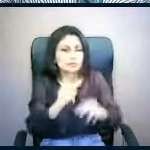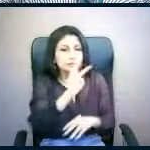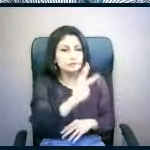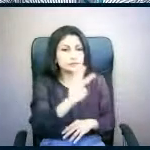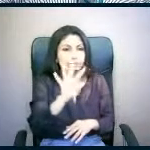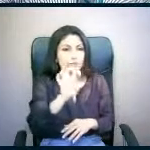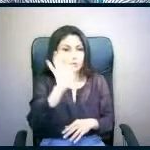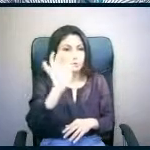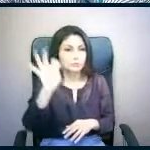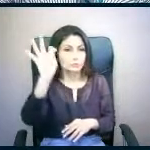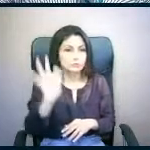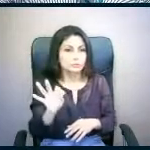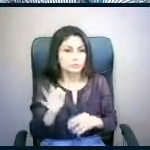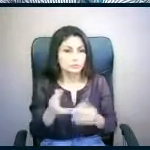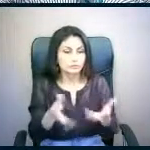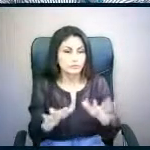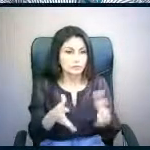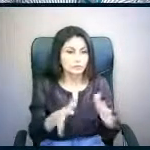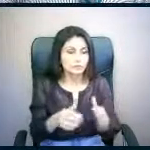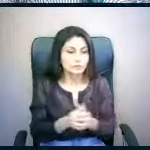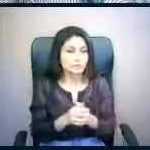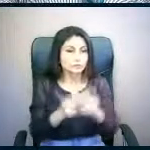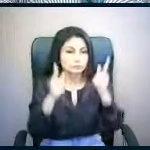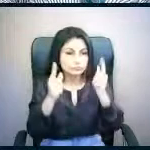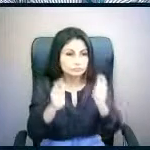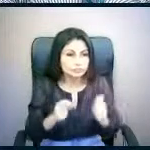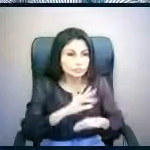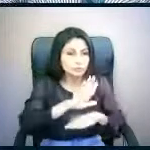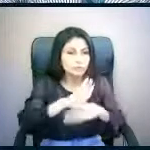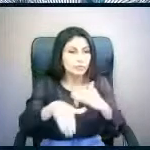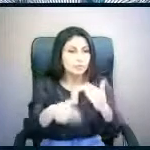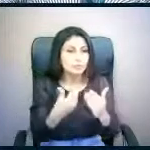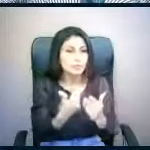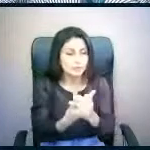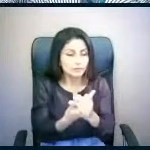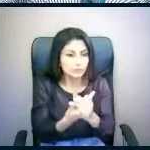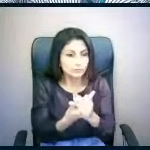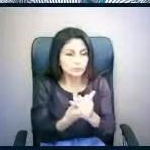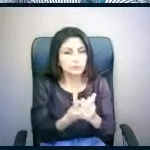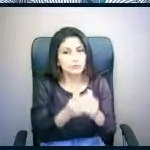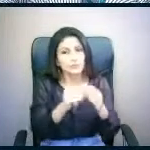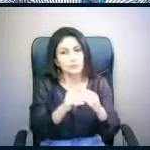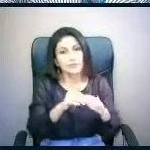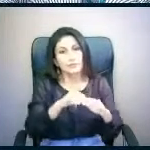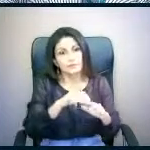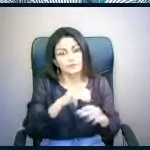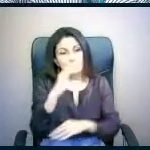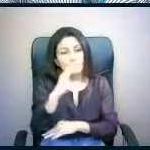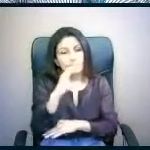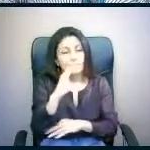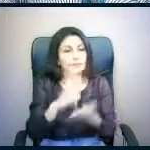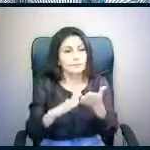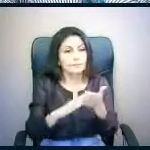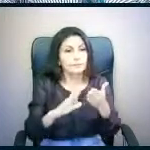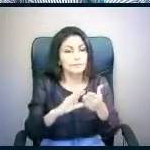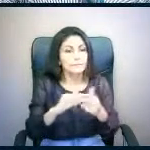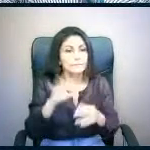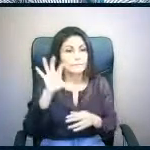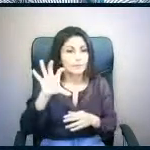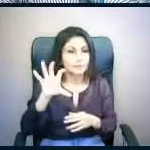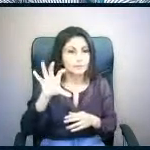39% aproximadamente del total de la longitud del país, atendiendo a más